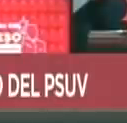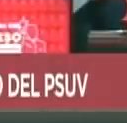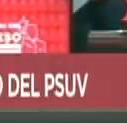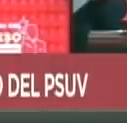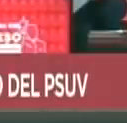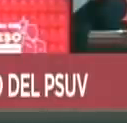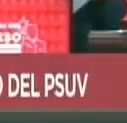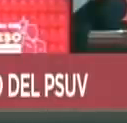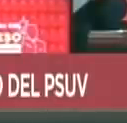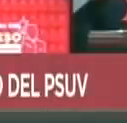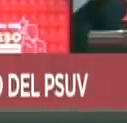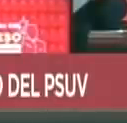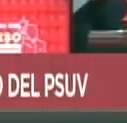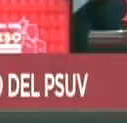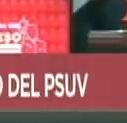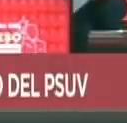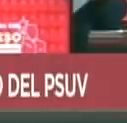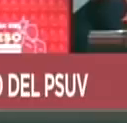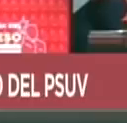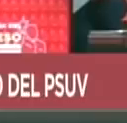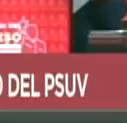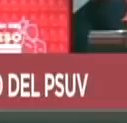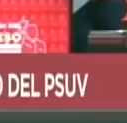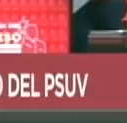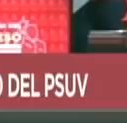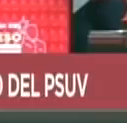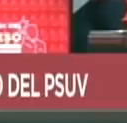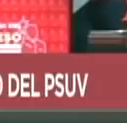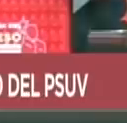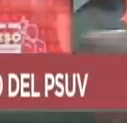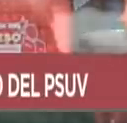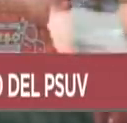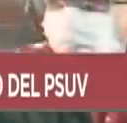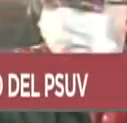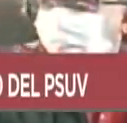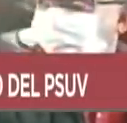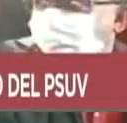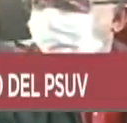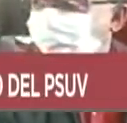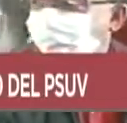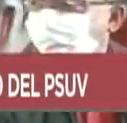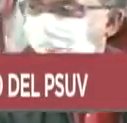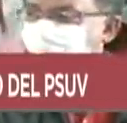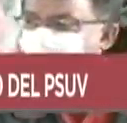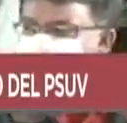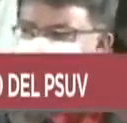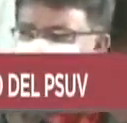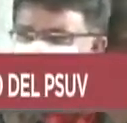JPSUV. ¿Cómo es que es la consigna de la JPSUV?